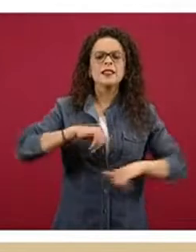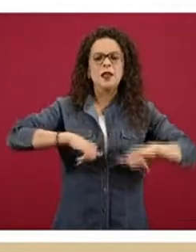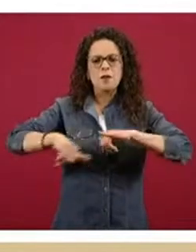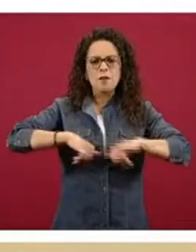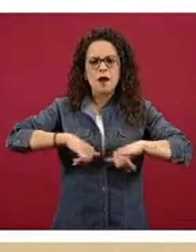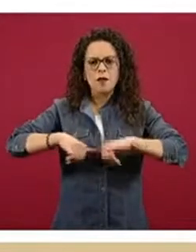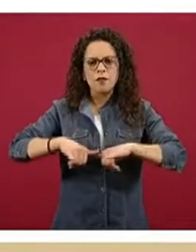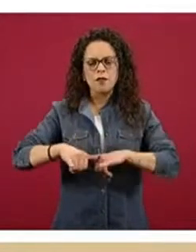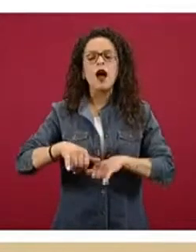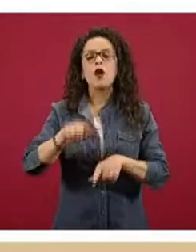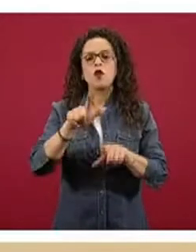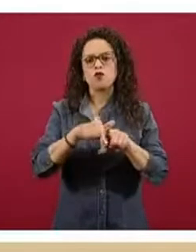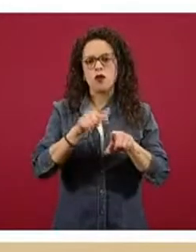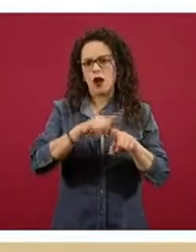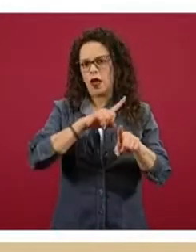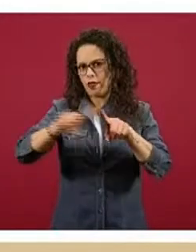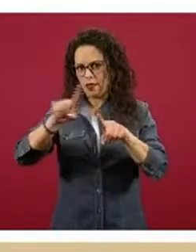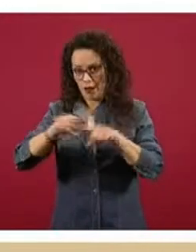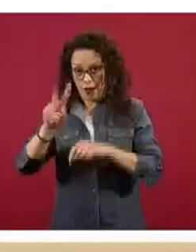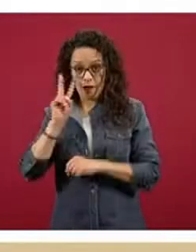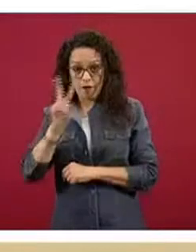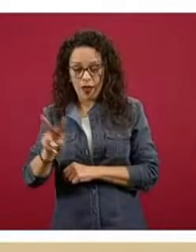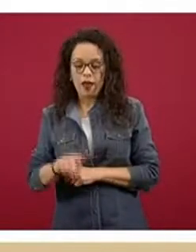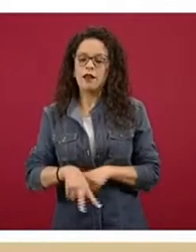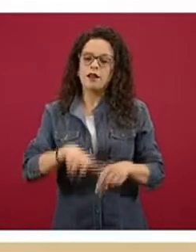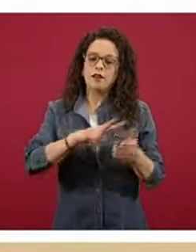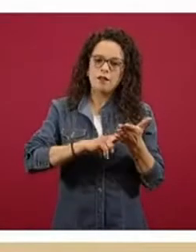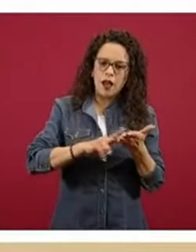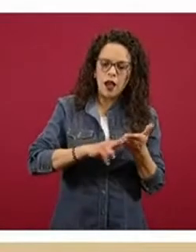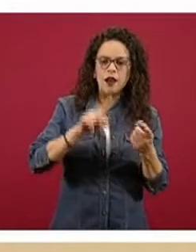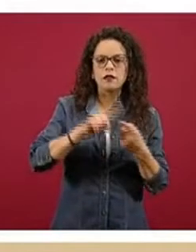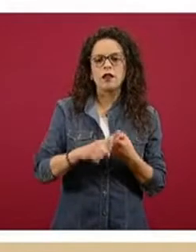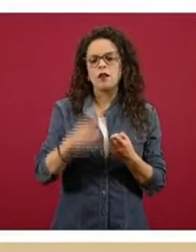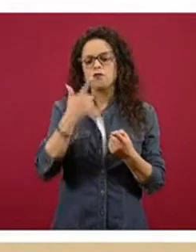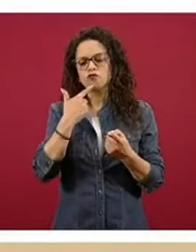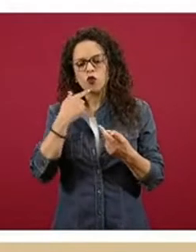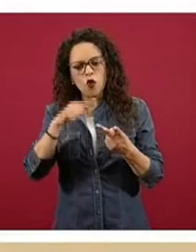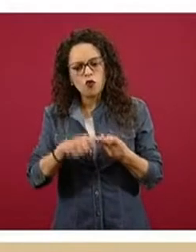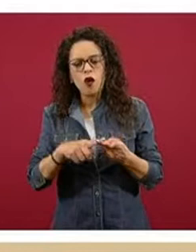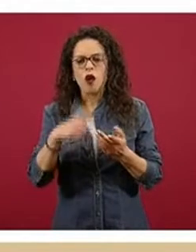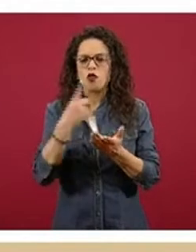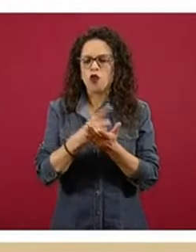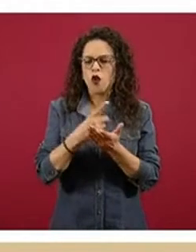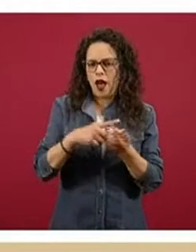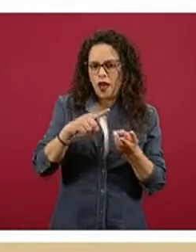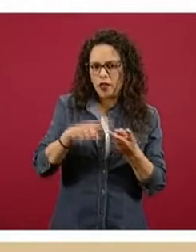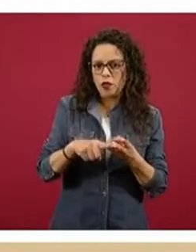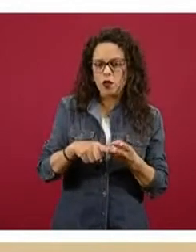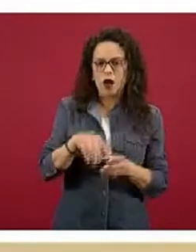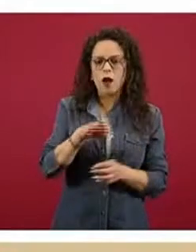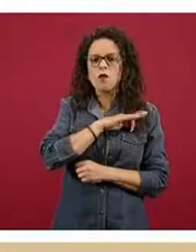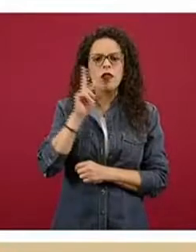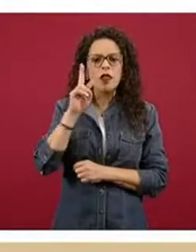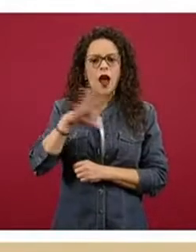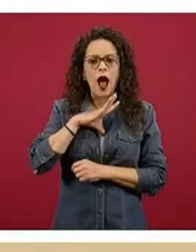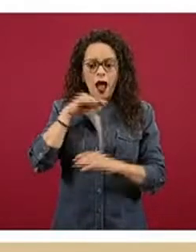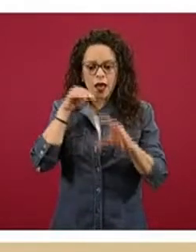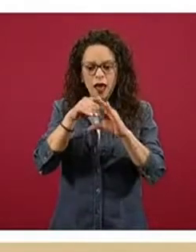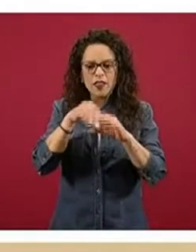tenemos colores verdes, colores rojos, colores dorados y tenemos adentro unos números 1, 2, 3 y